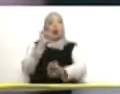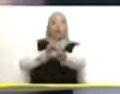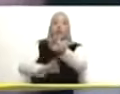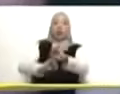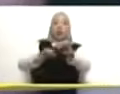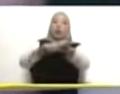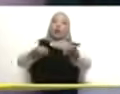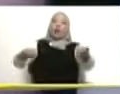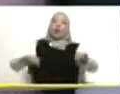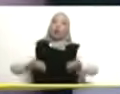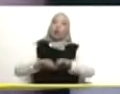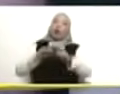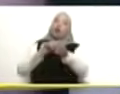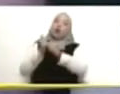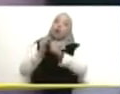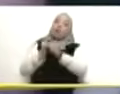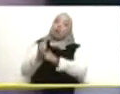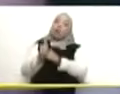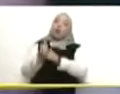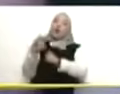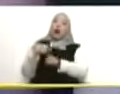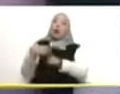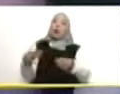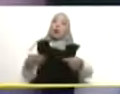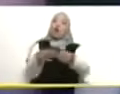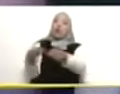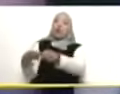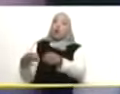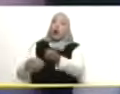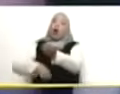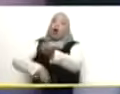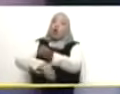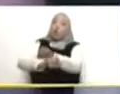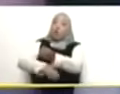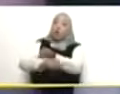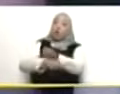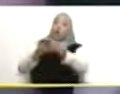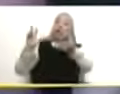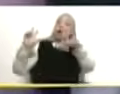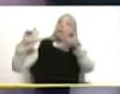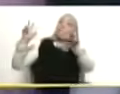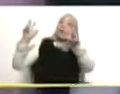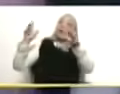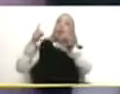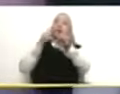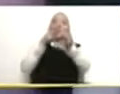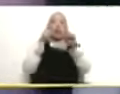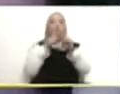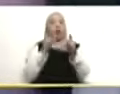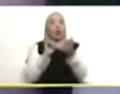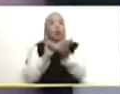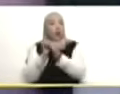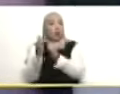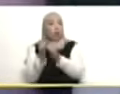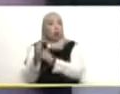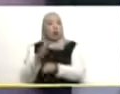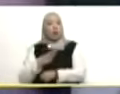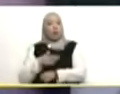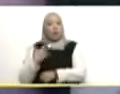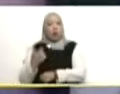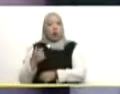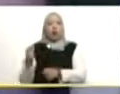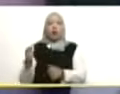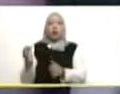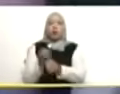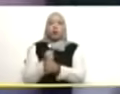cada uno de los deportes y que las ligas venezolanas de fútbol, de baloncesto, de los diferentes deportes puedan captar de allí a las